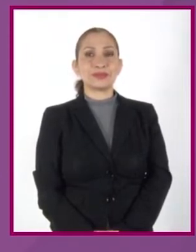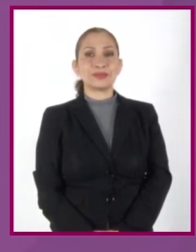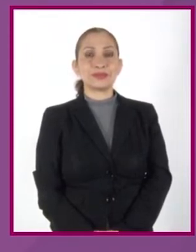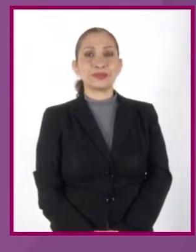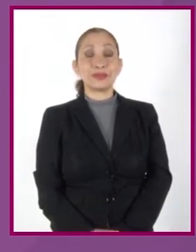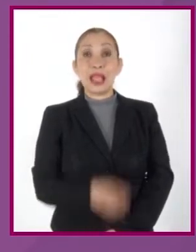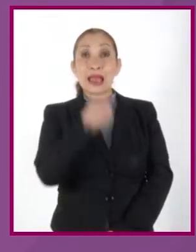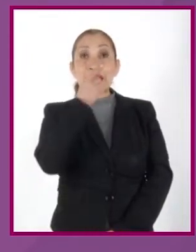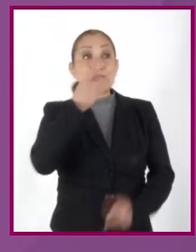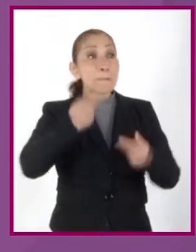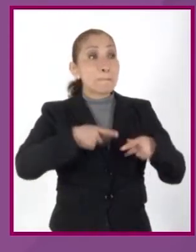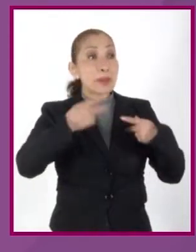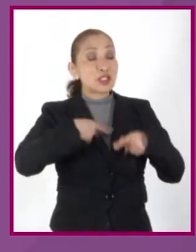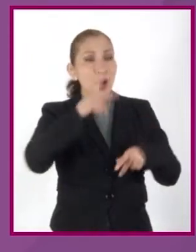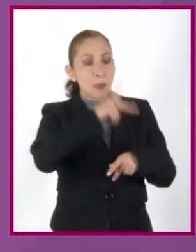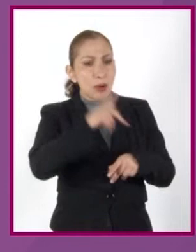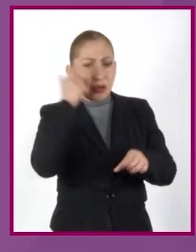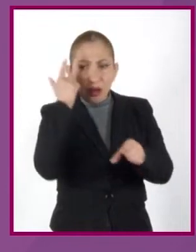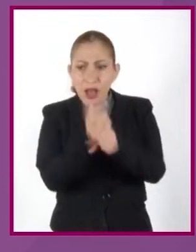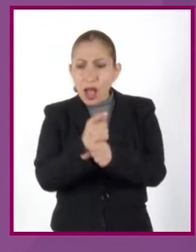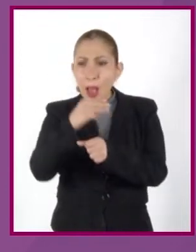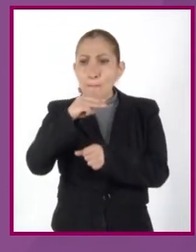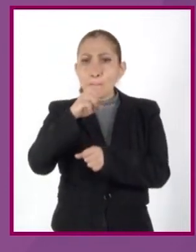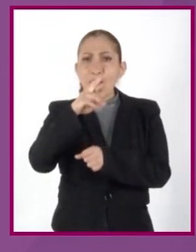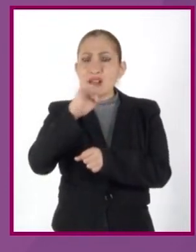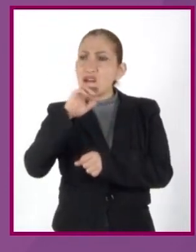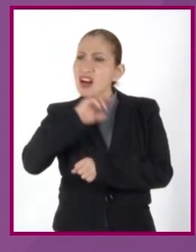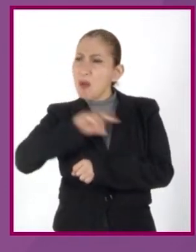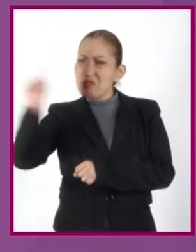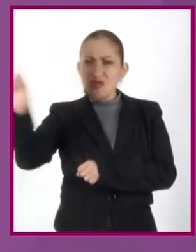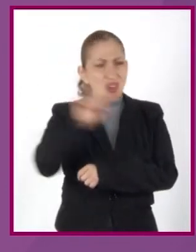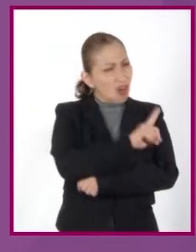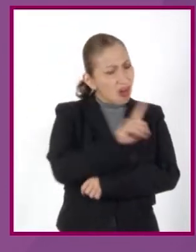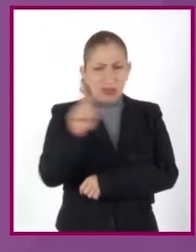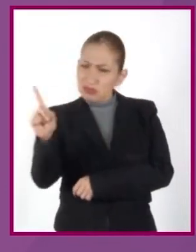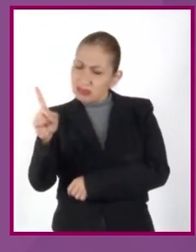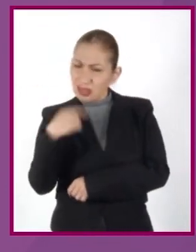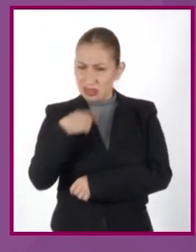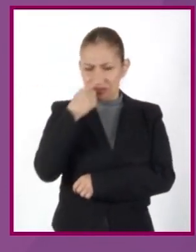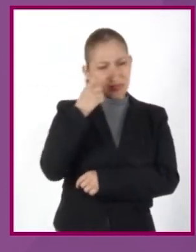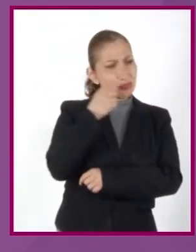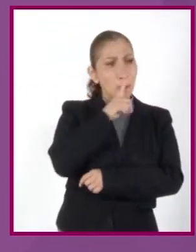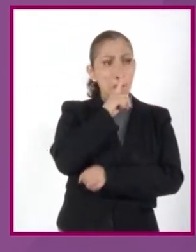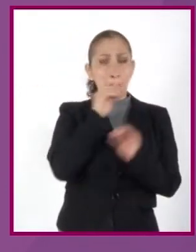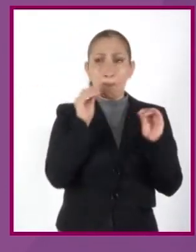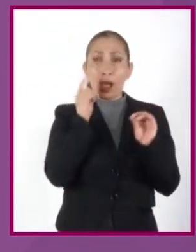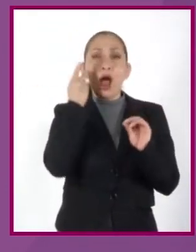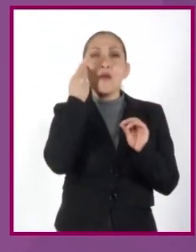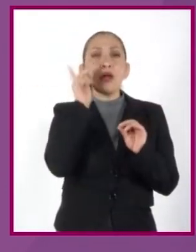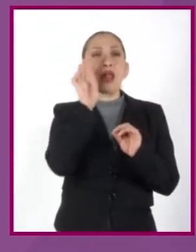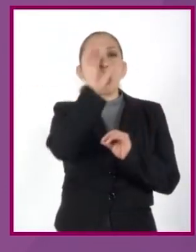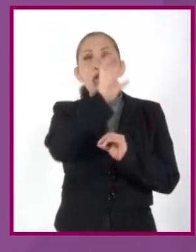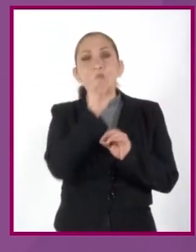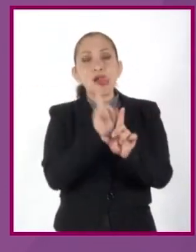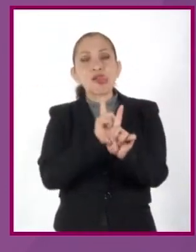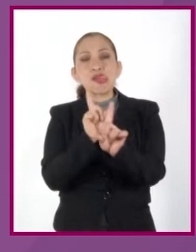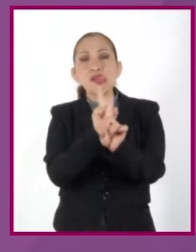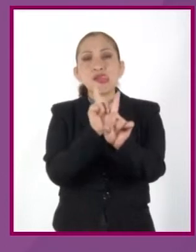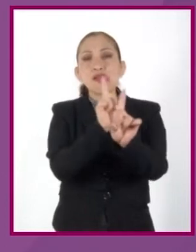La gente del pueblo se dio cuenta que María regresaba muy pronto y como no decía nada, decidieron seguirla a